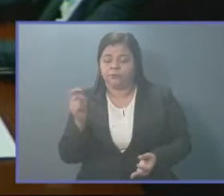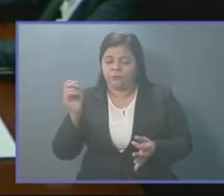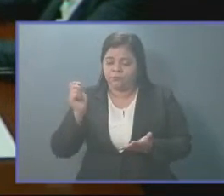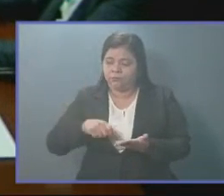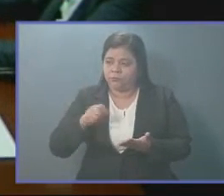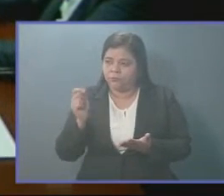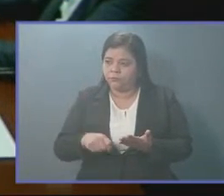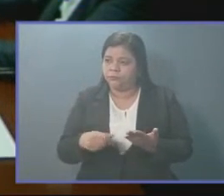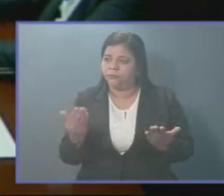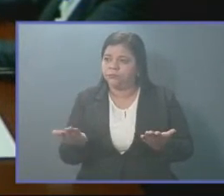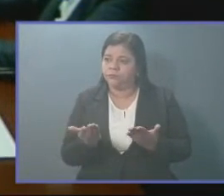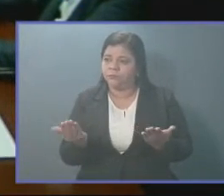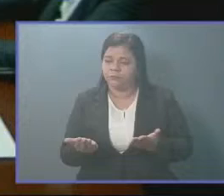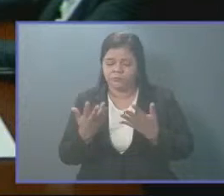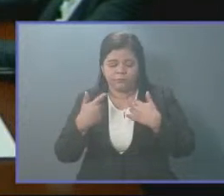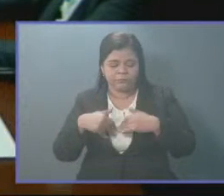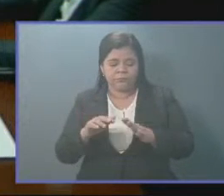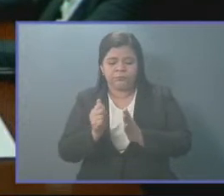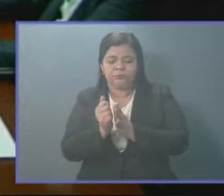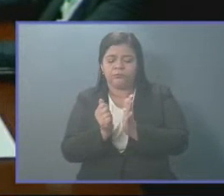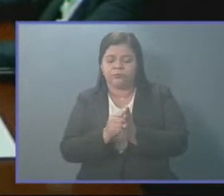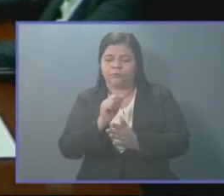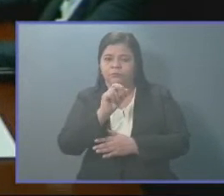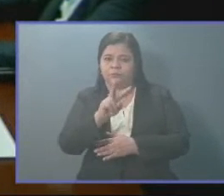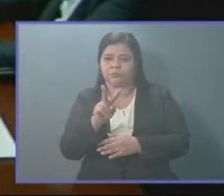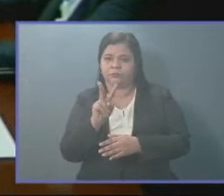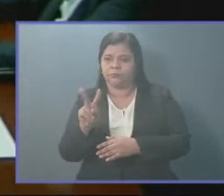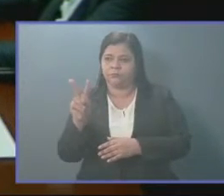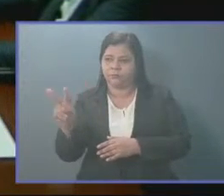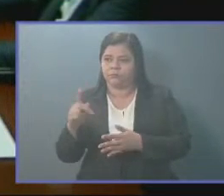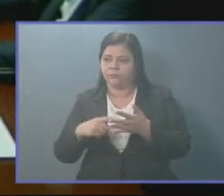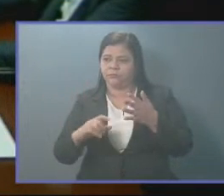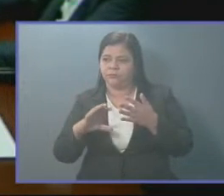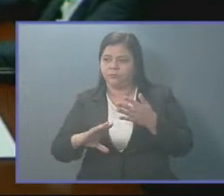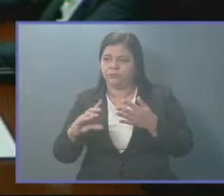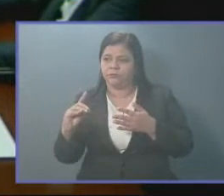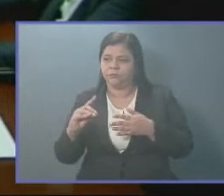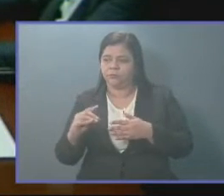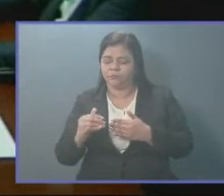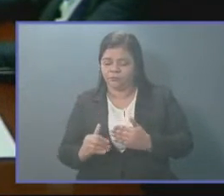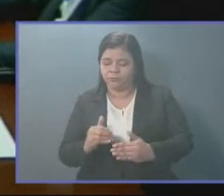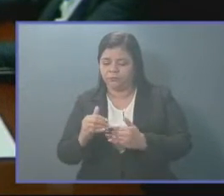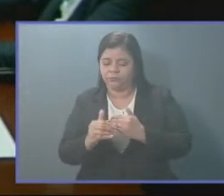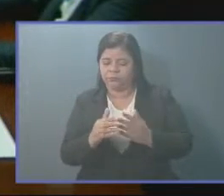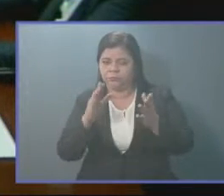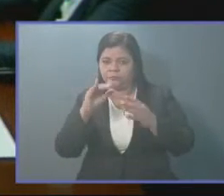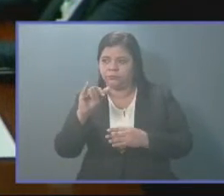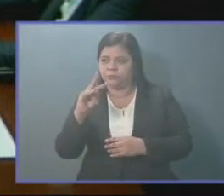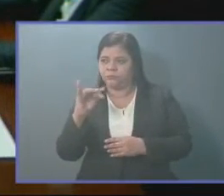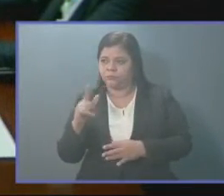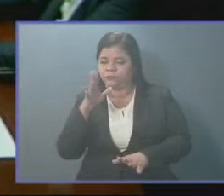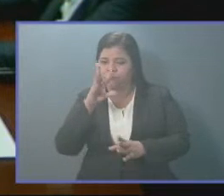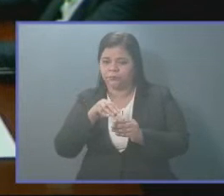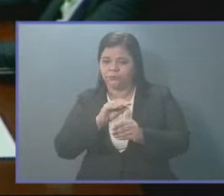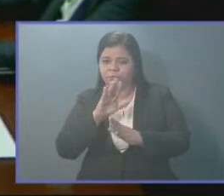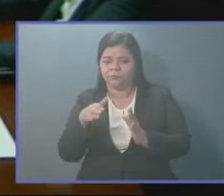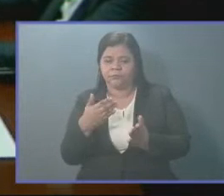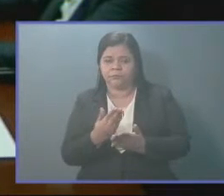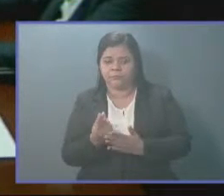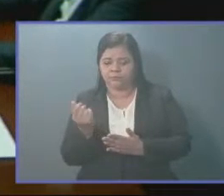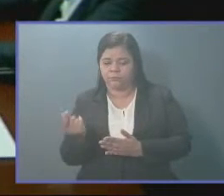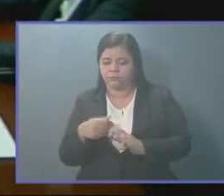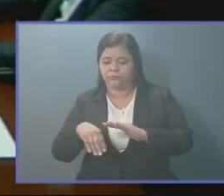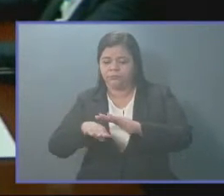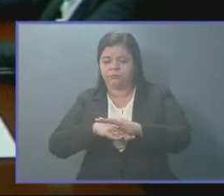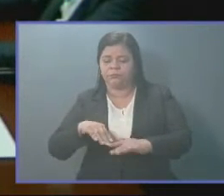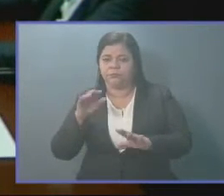lo hacen sobre lo normado en el artículo 622 del Código Procesal Civil y Mercantil, tomando la totalidad de los ingresos como base para aplicar